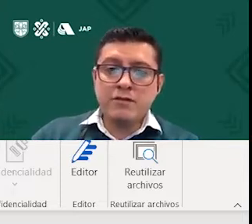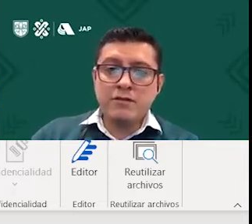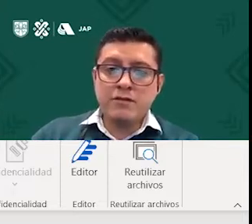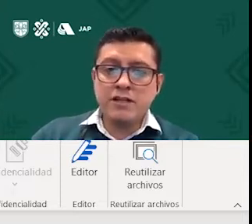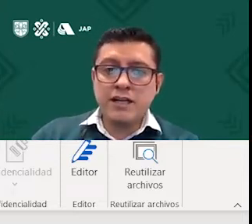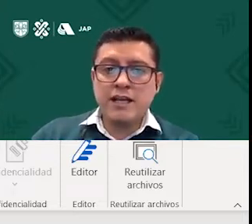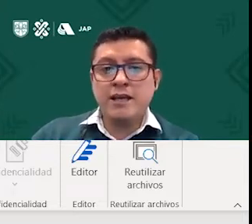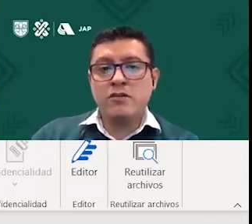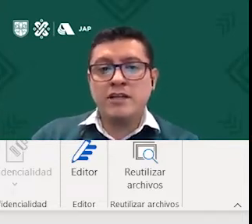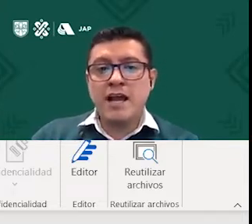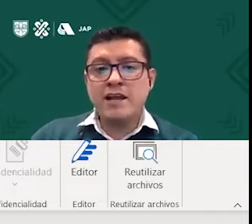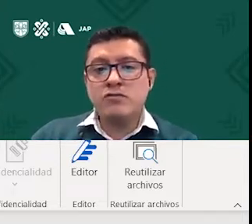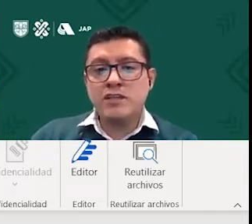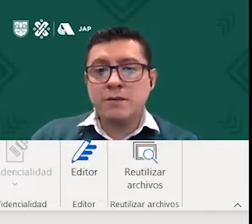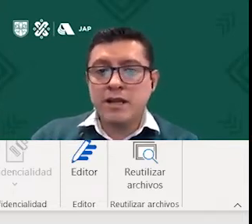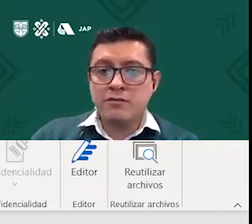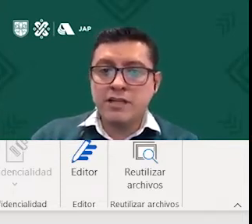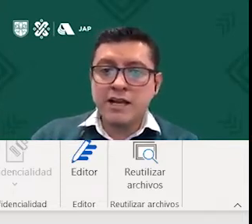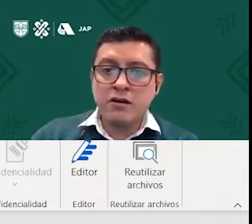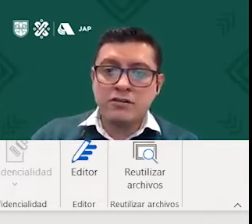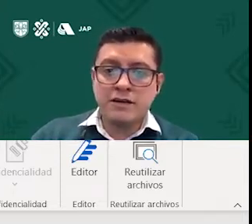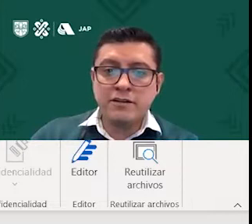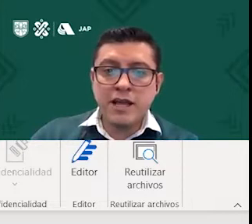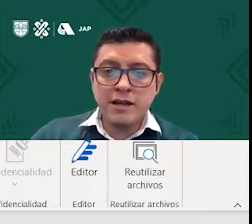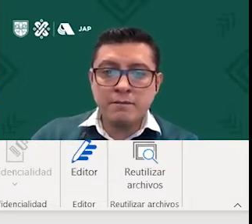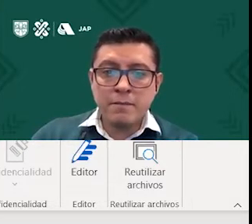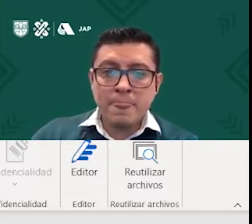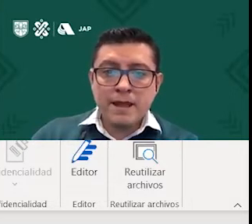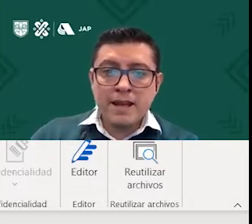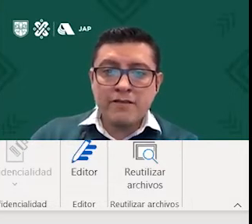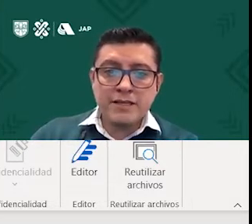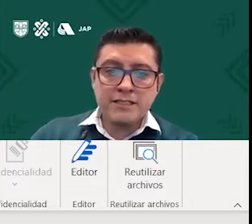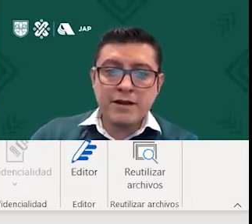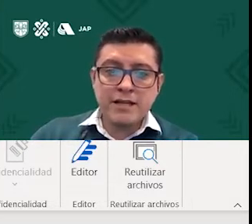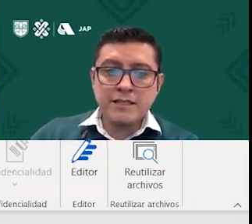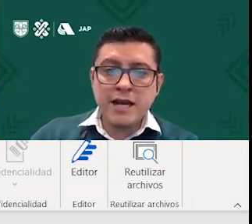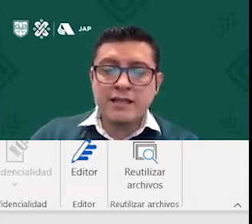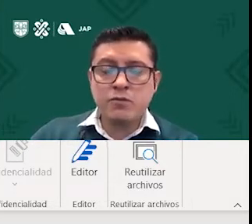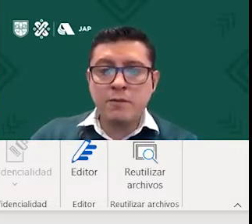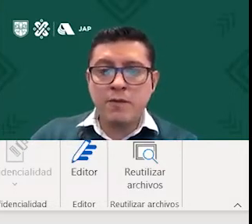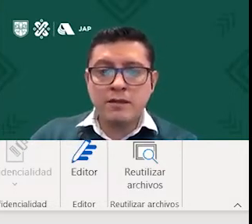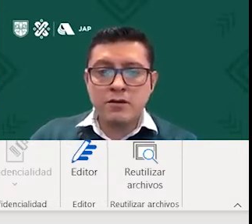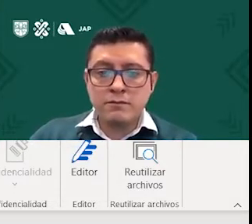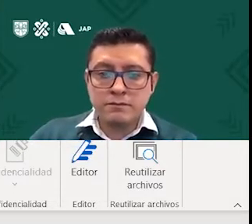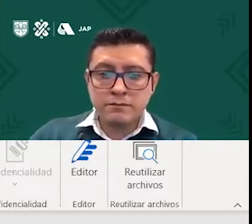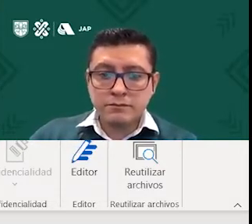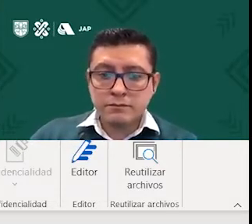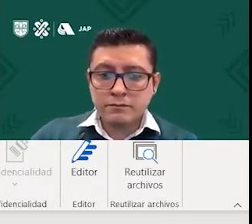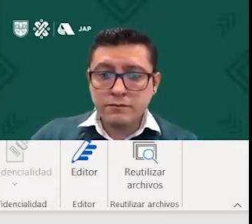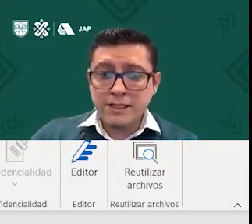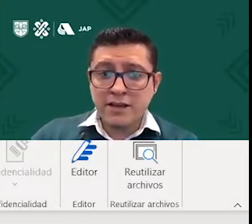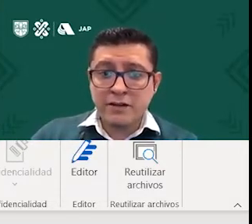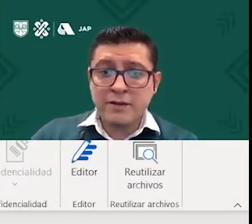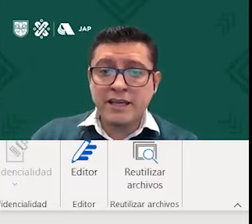se va a celebrar una sesión ordinaria una asamblea ordinaria o extraordinaria la fecha en que se va a realizar el tipo de medio